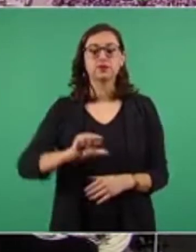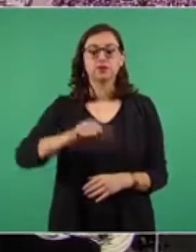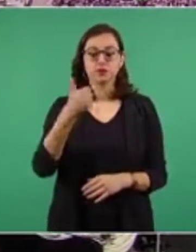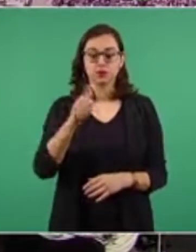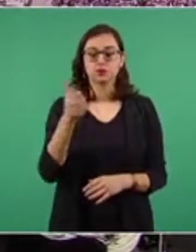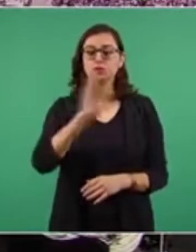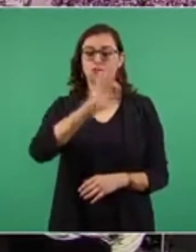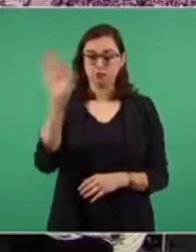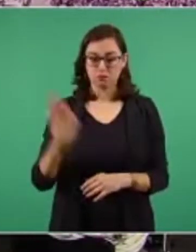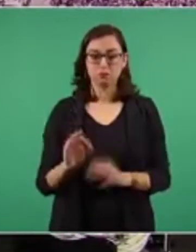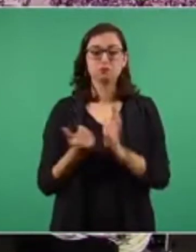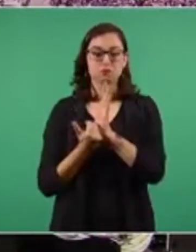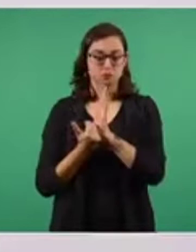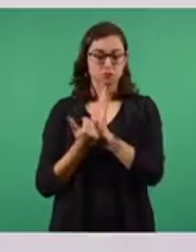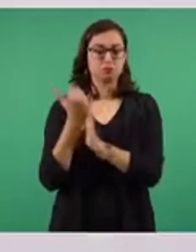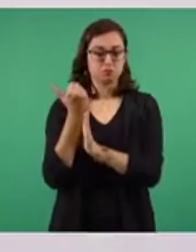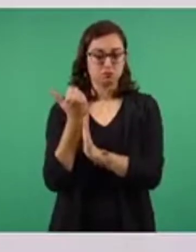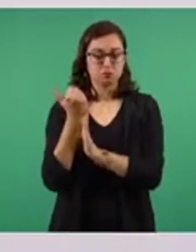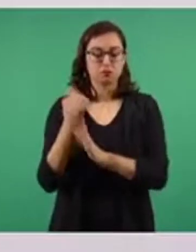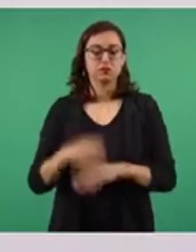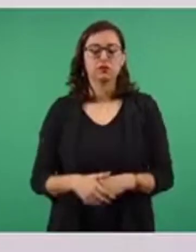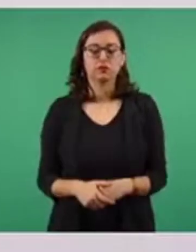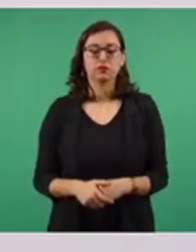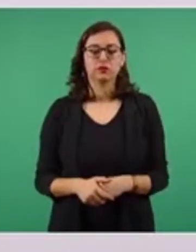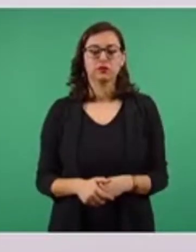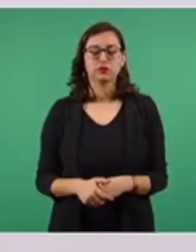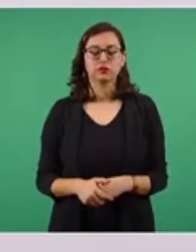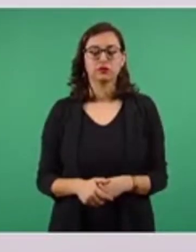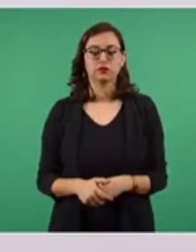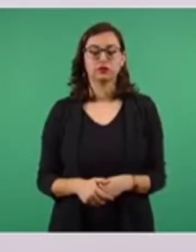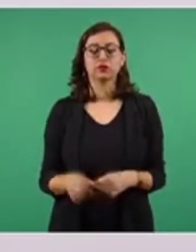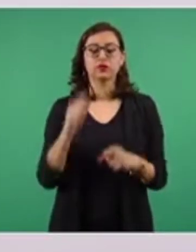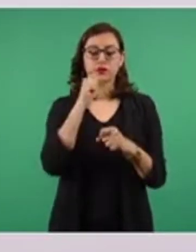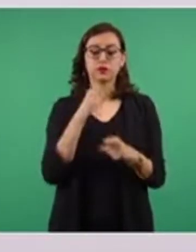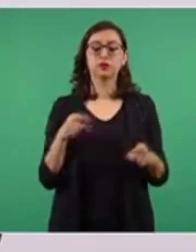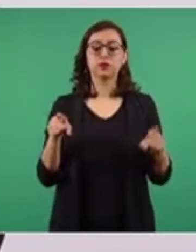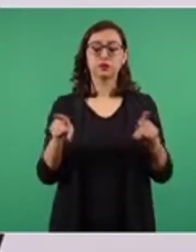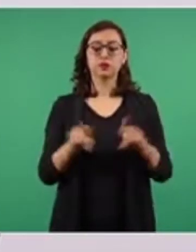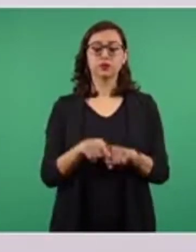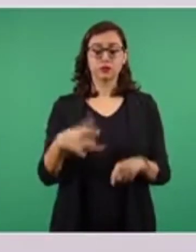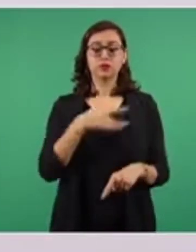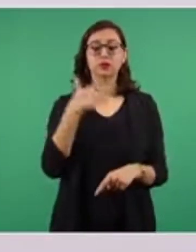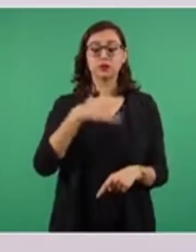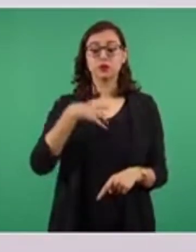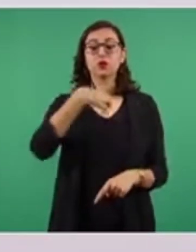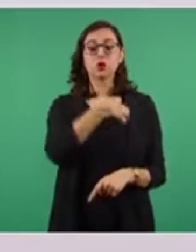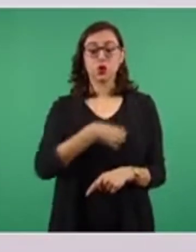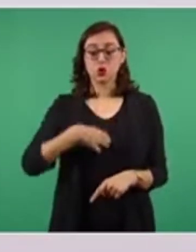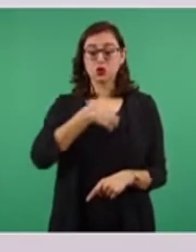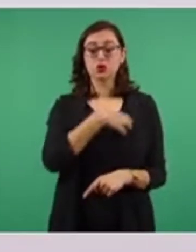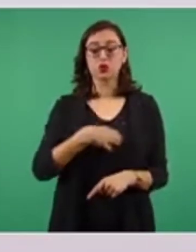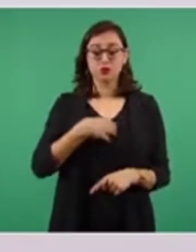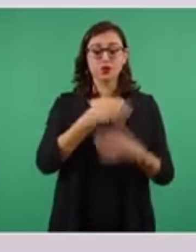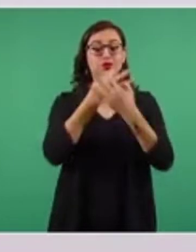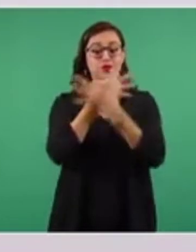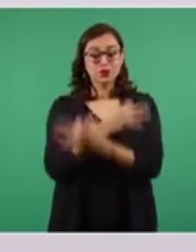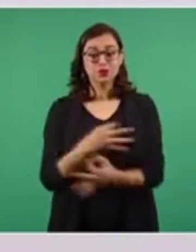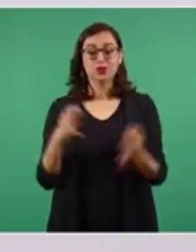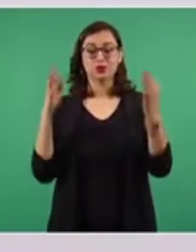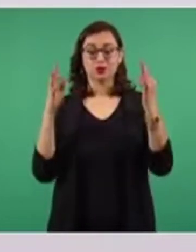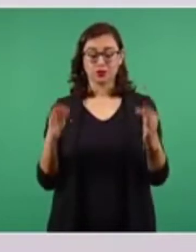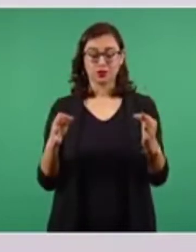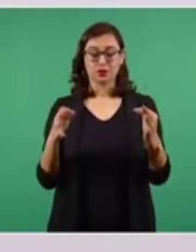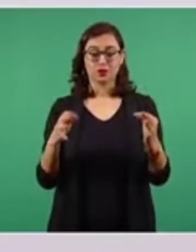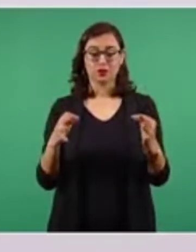11%. También es satisfactorio informar que de los